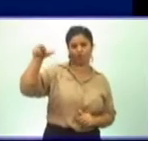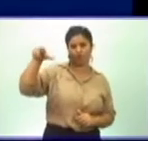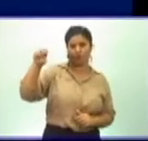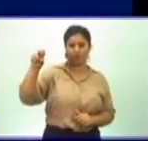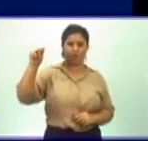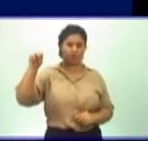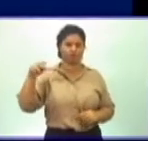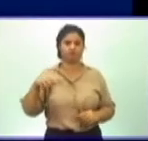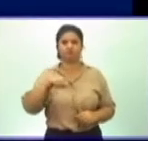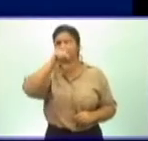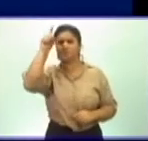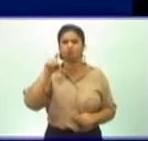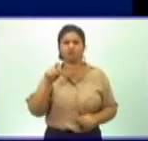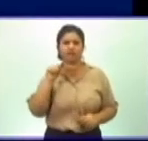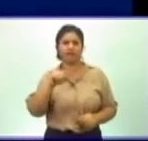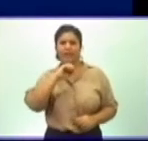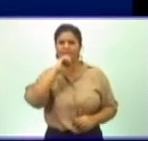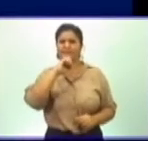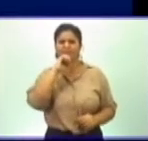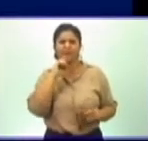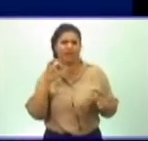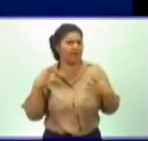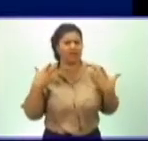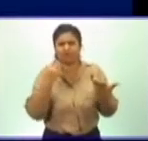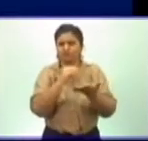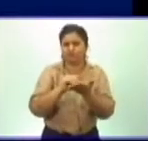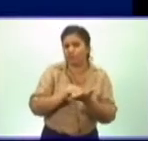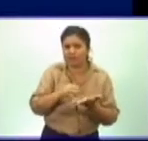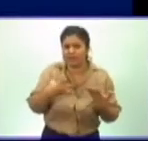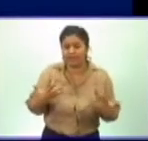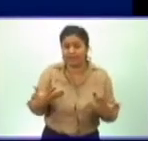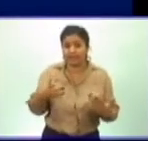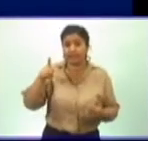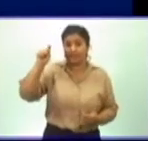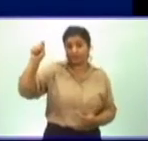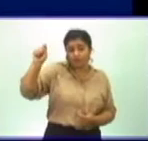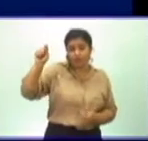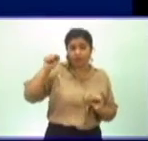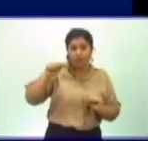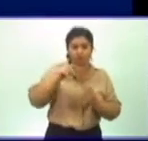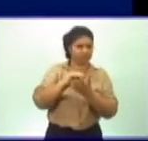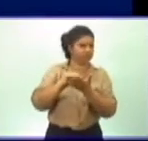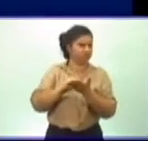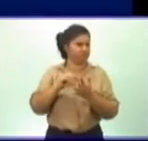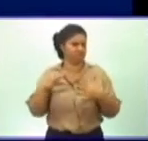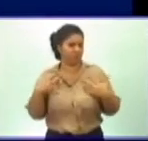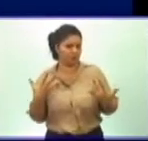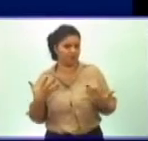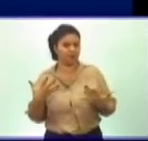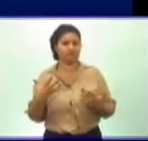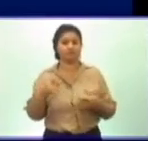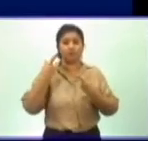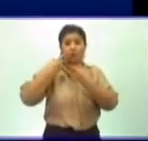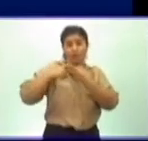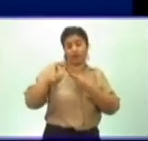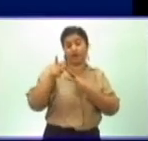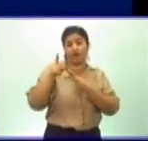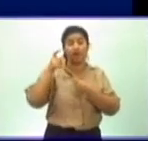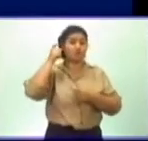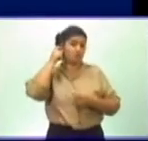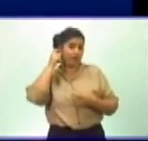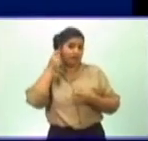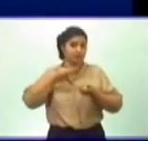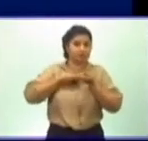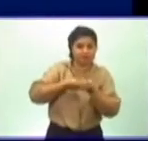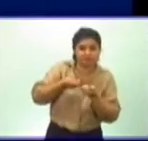Tartufo, y Elmira, ¿en qué radica la comicidad en esta expresión? La comicidad, ya les dije,